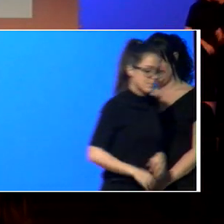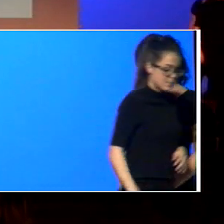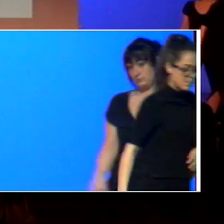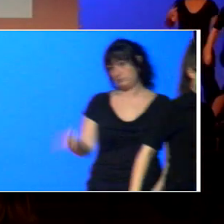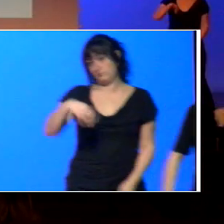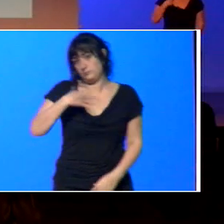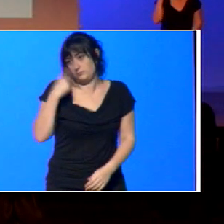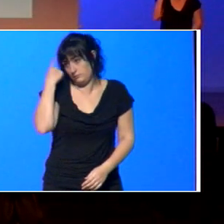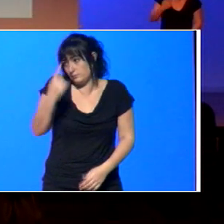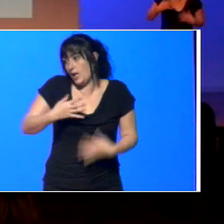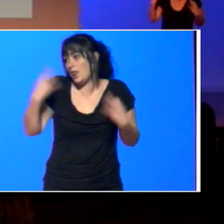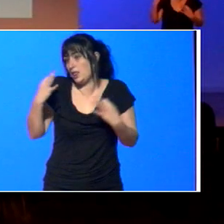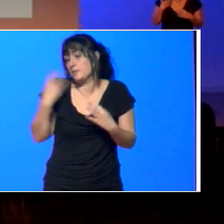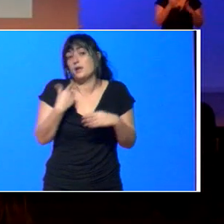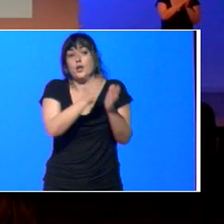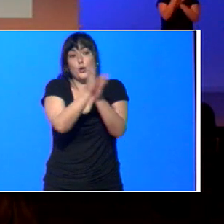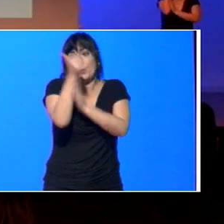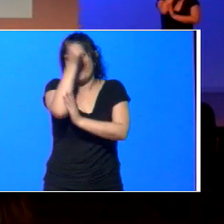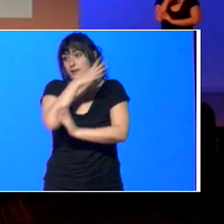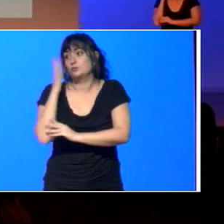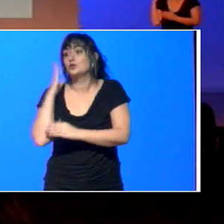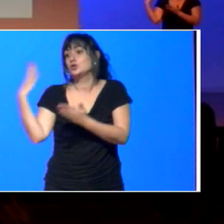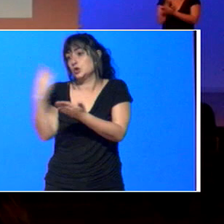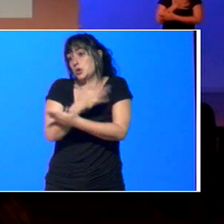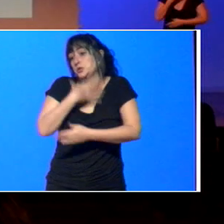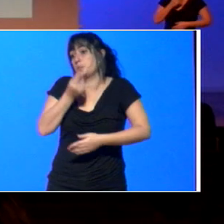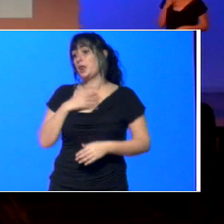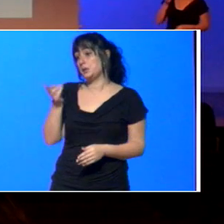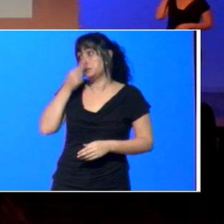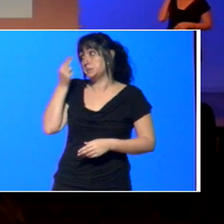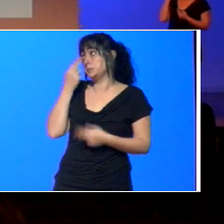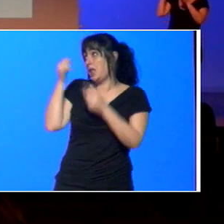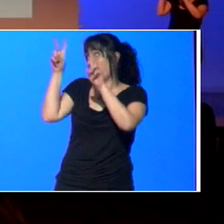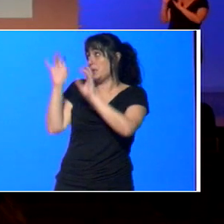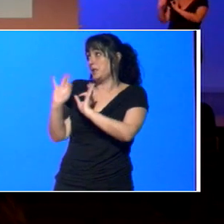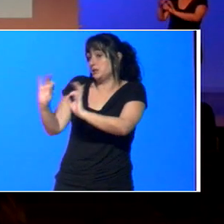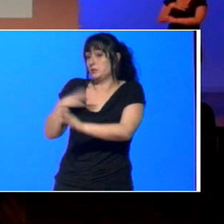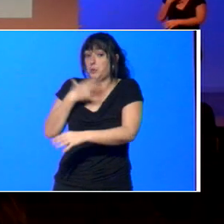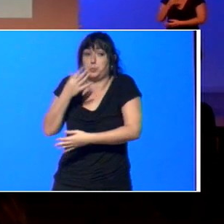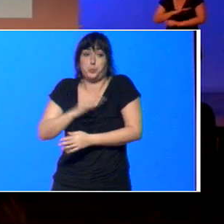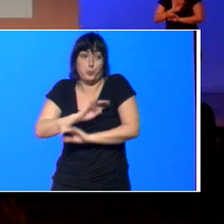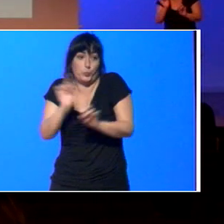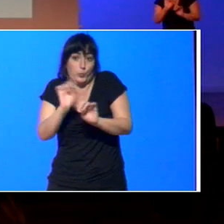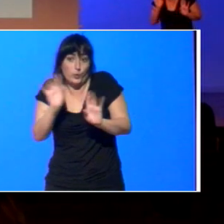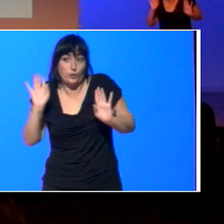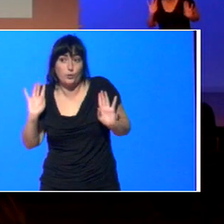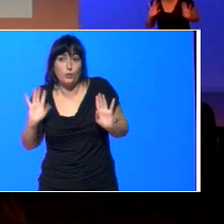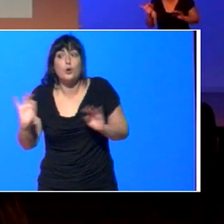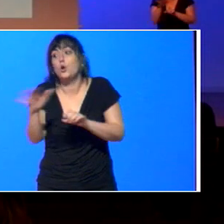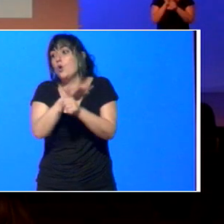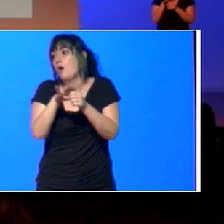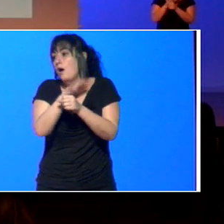de que no todos sus compañeras compañeros estarán interesados en estos temas o en el y en el ámbito